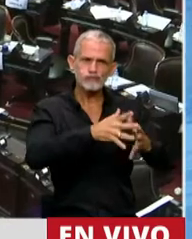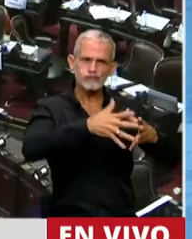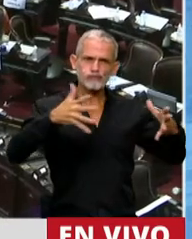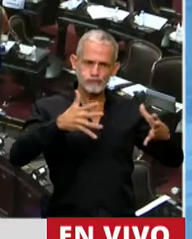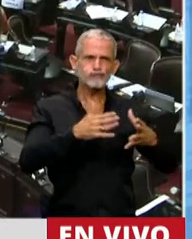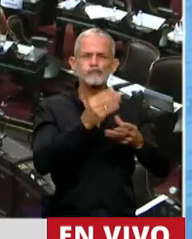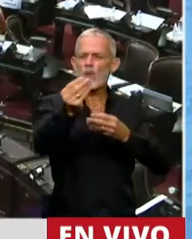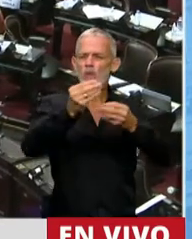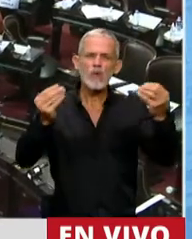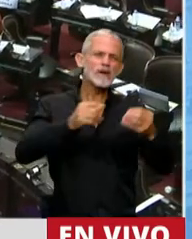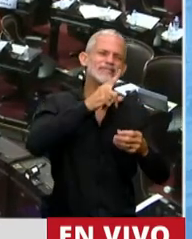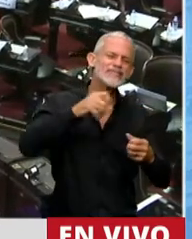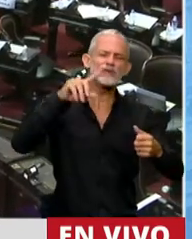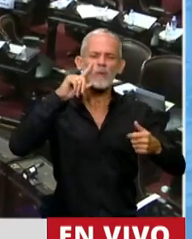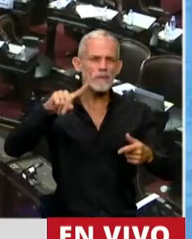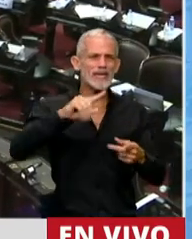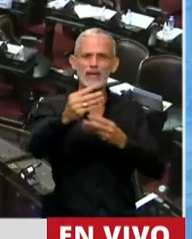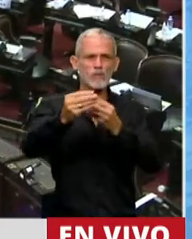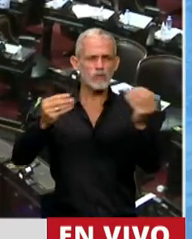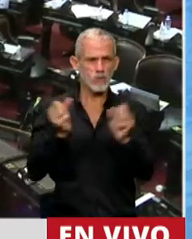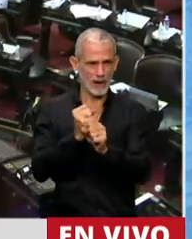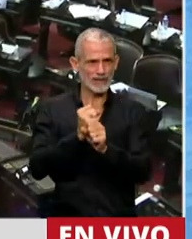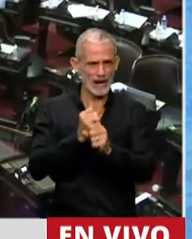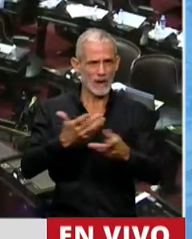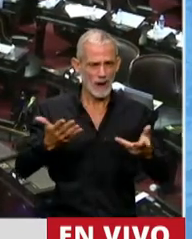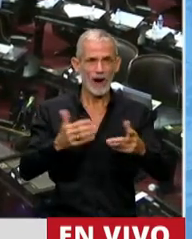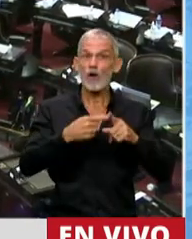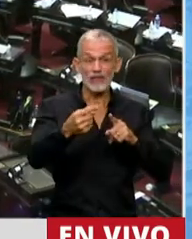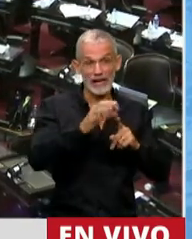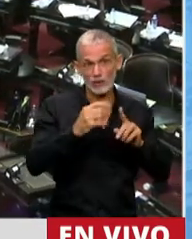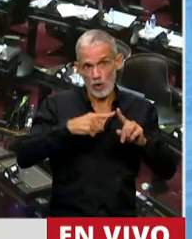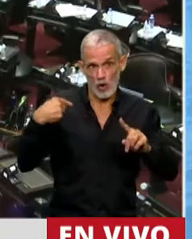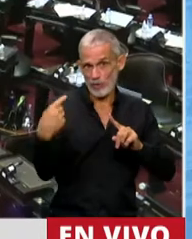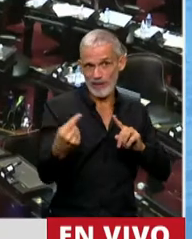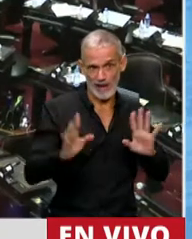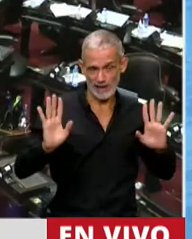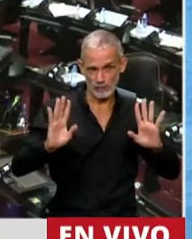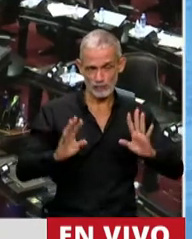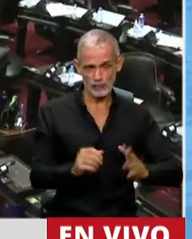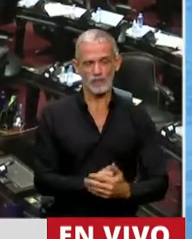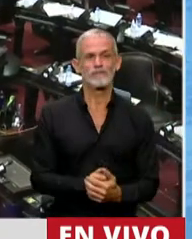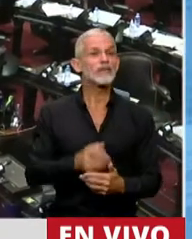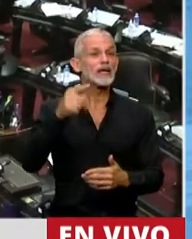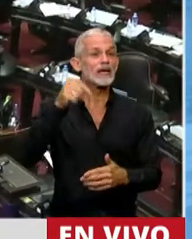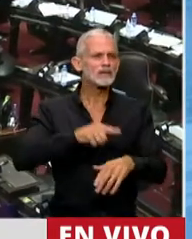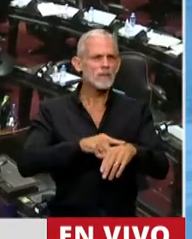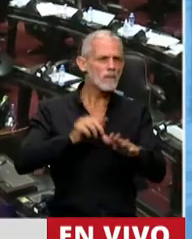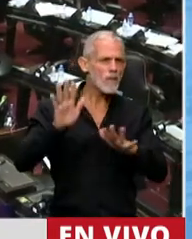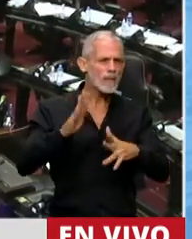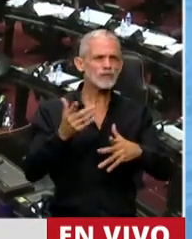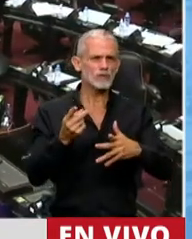genera cientos de miles de puestos de trabajo de forma directa e indirectamente. En este momento